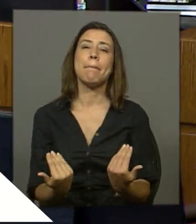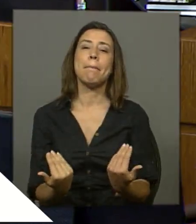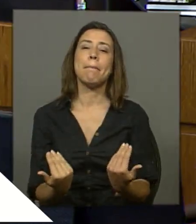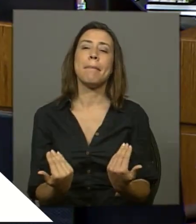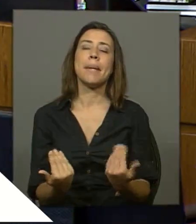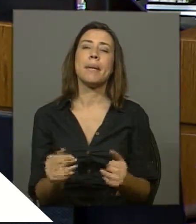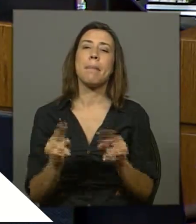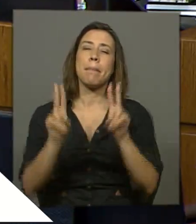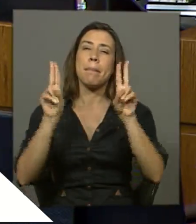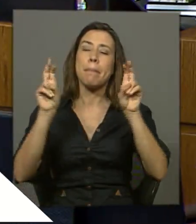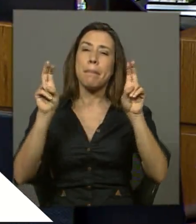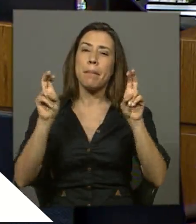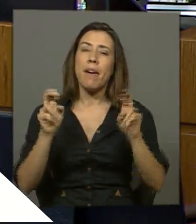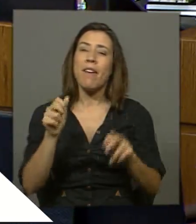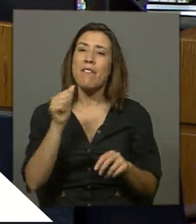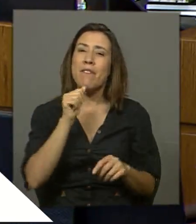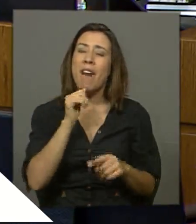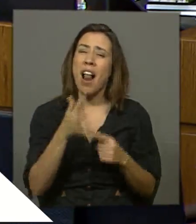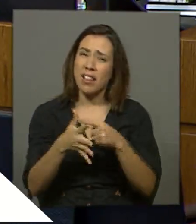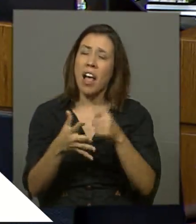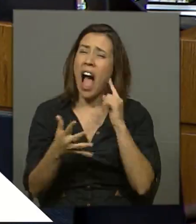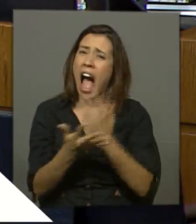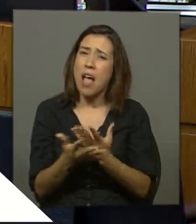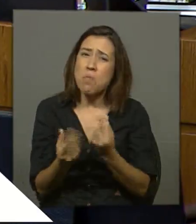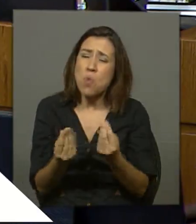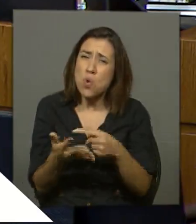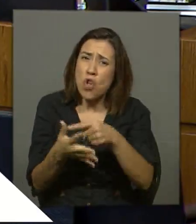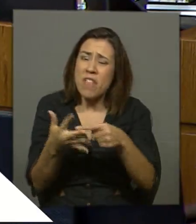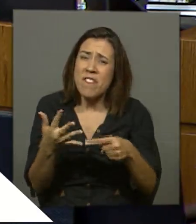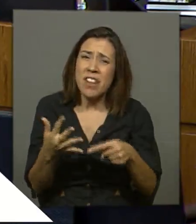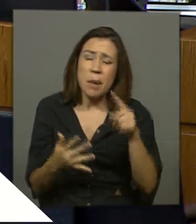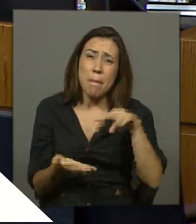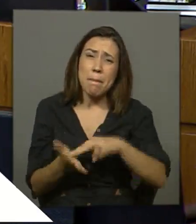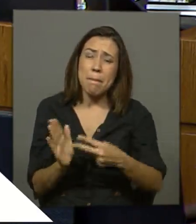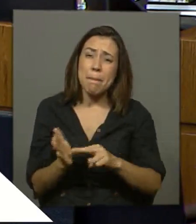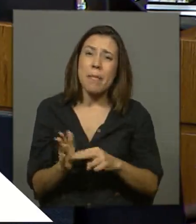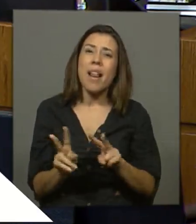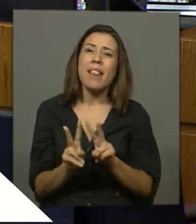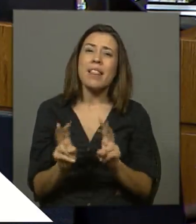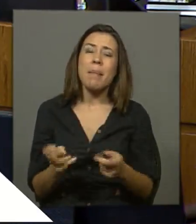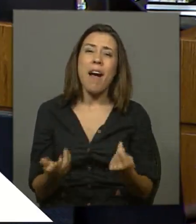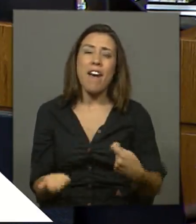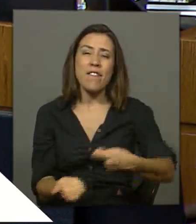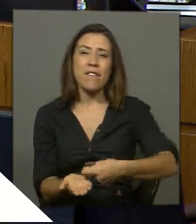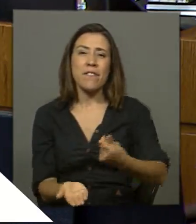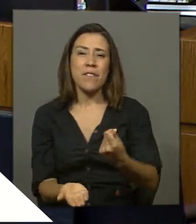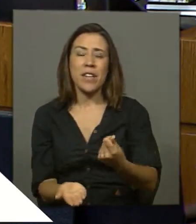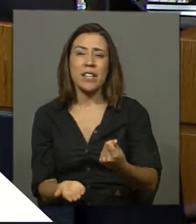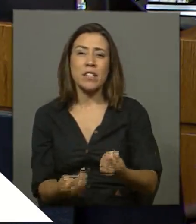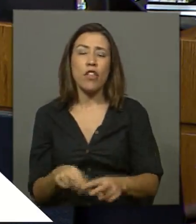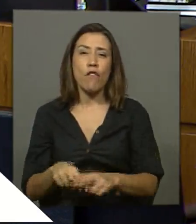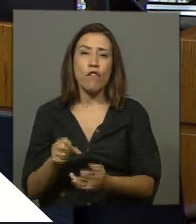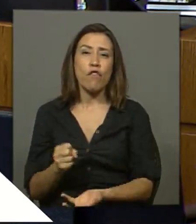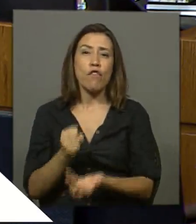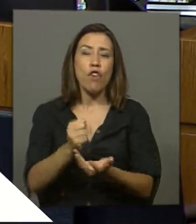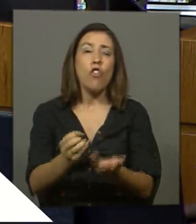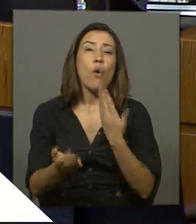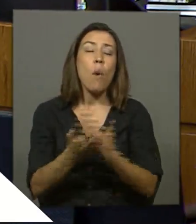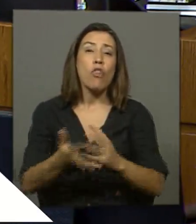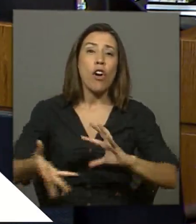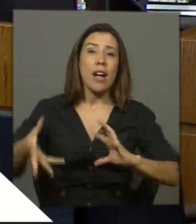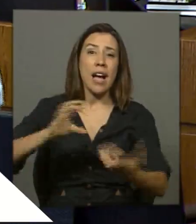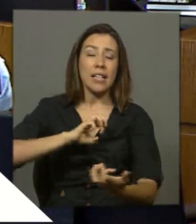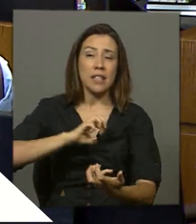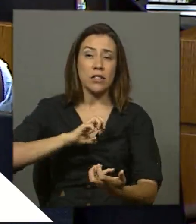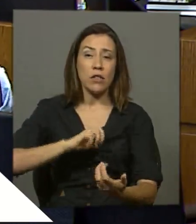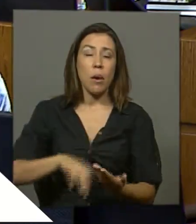comilla adolece de serios problemas entre ellos los relativos al financiamiento y entrega de recursos en caso de catástrofes